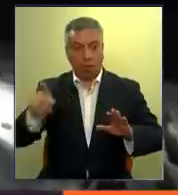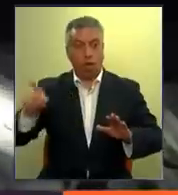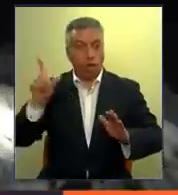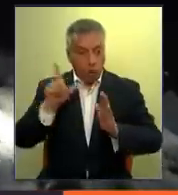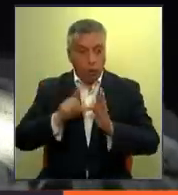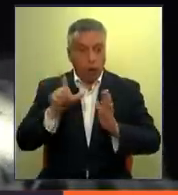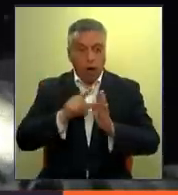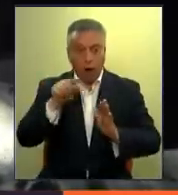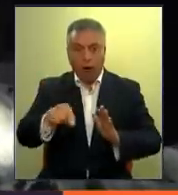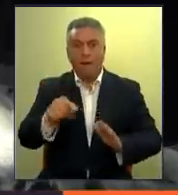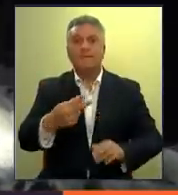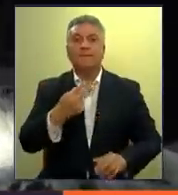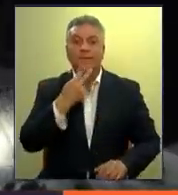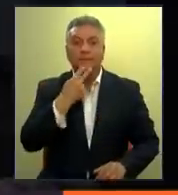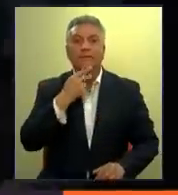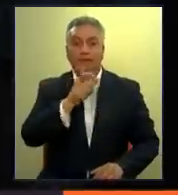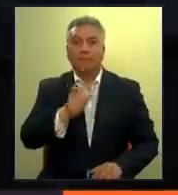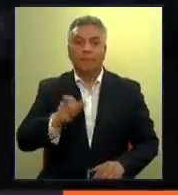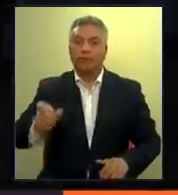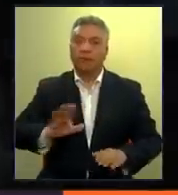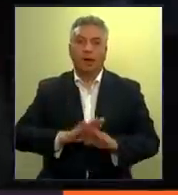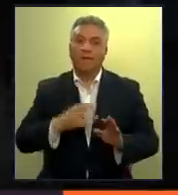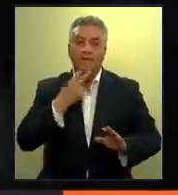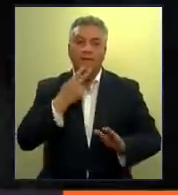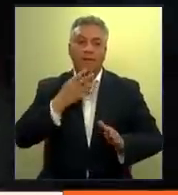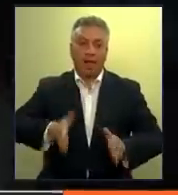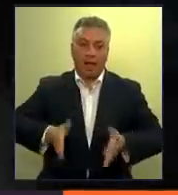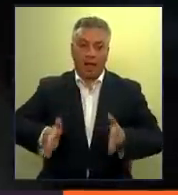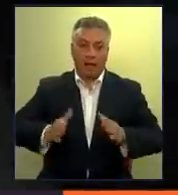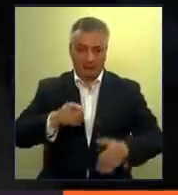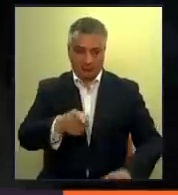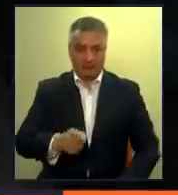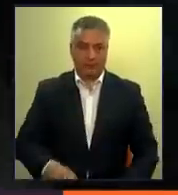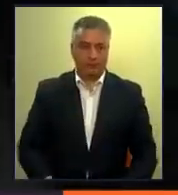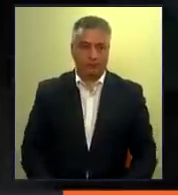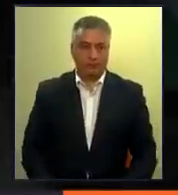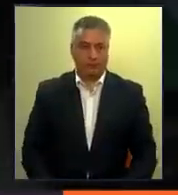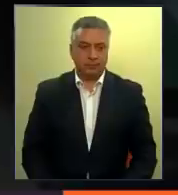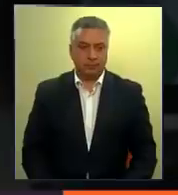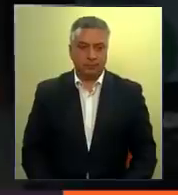viven personas que hoy están en situación de calle. ¿Usted vive en situación de calle?